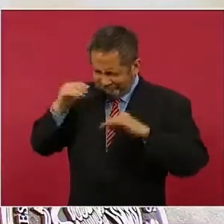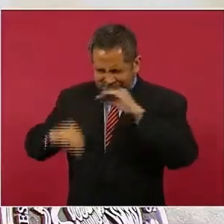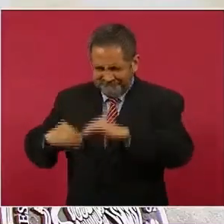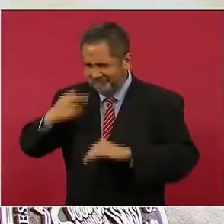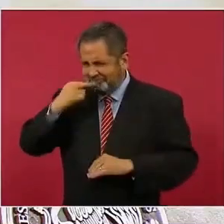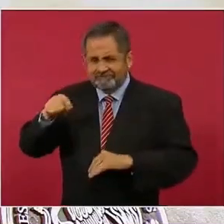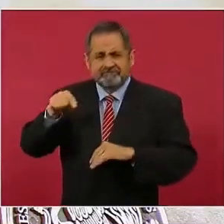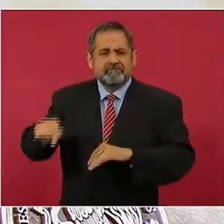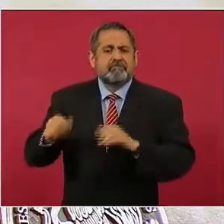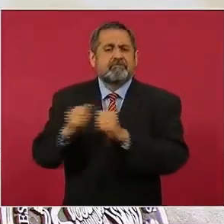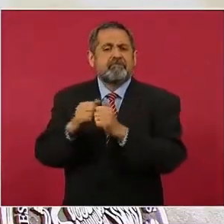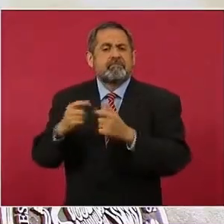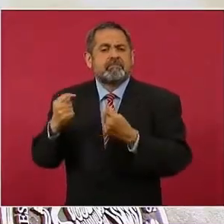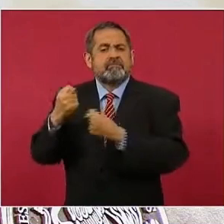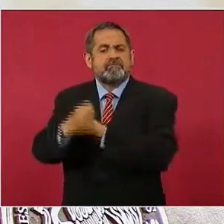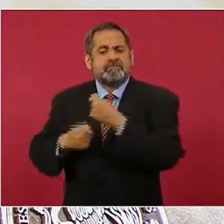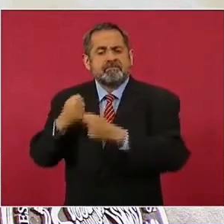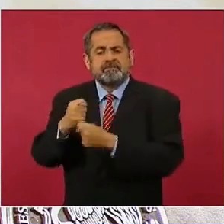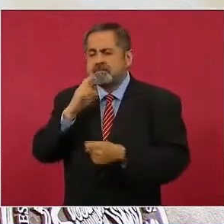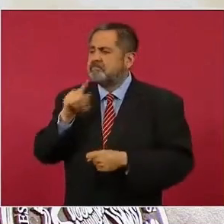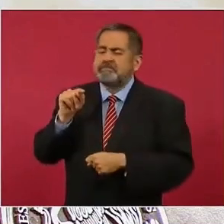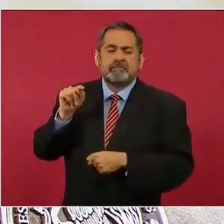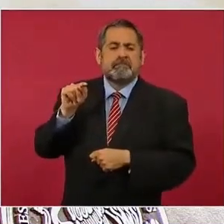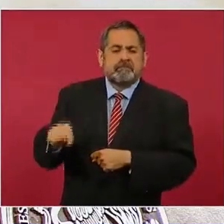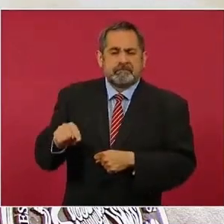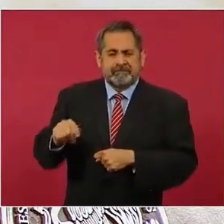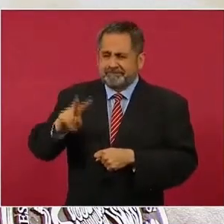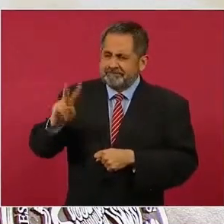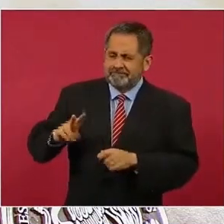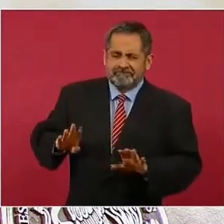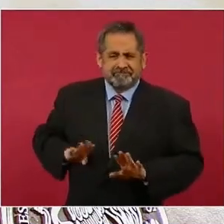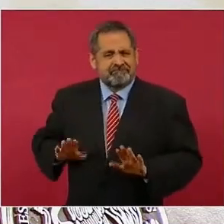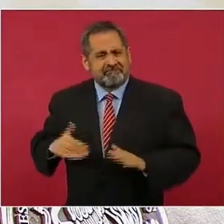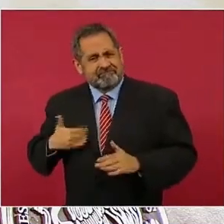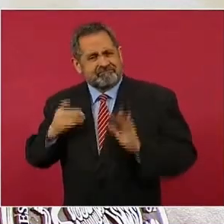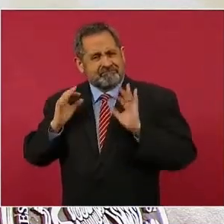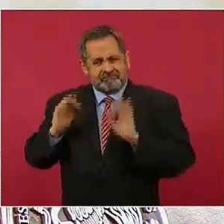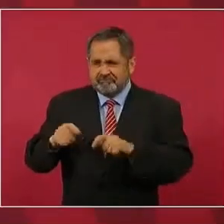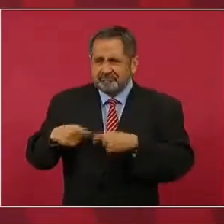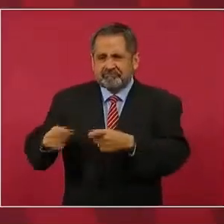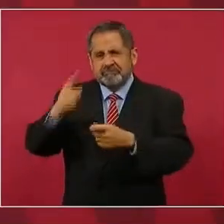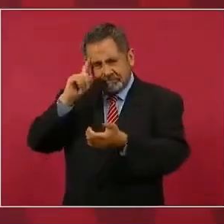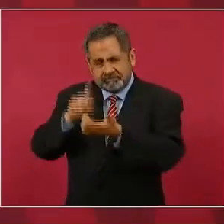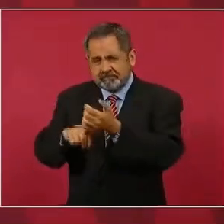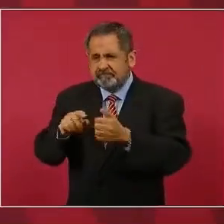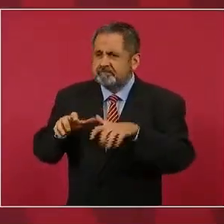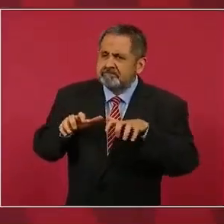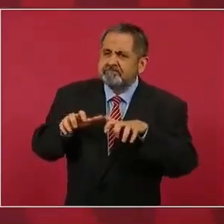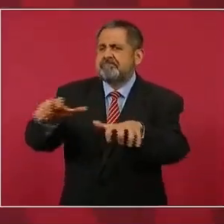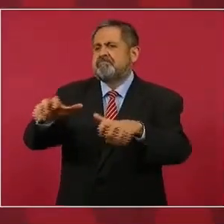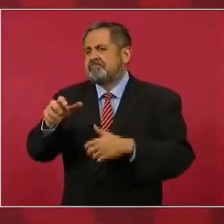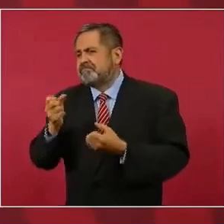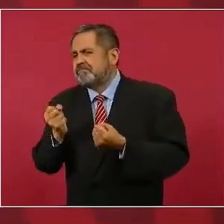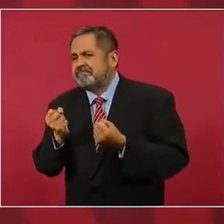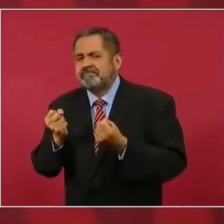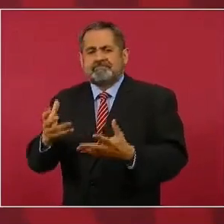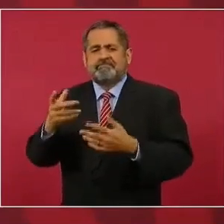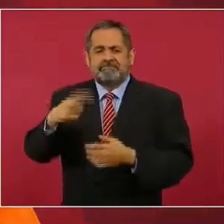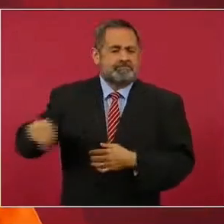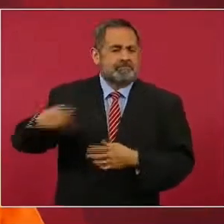con unas tiendas que lleguen beneficio para los numerables, para los de